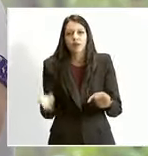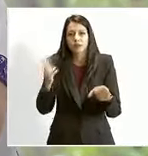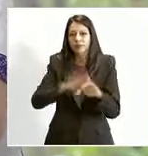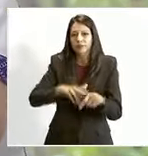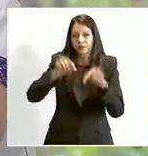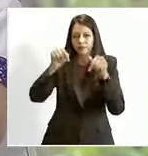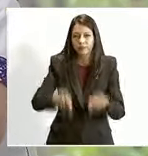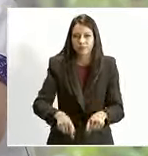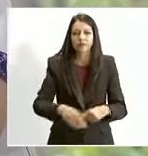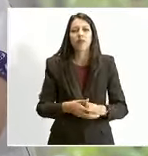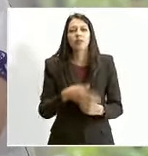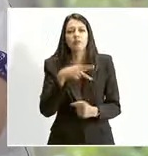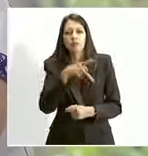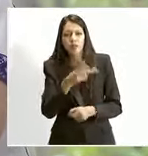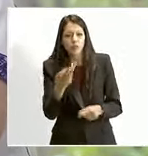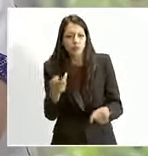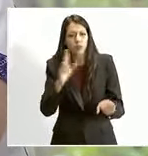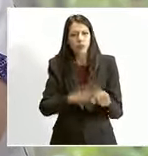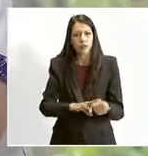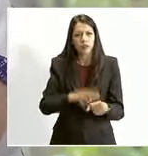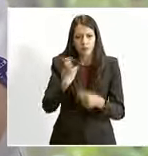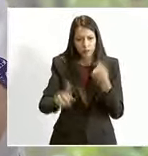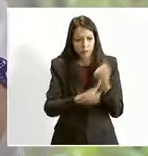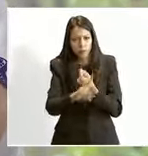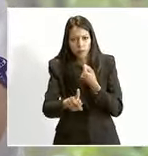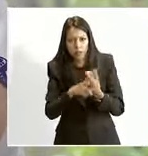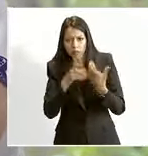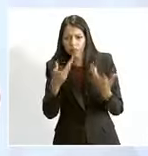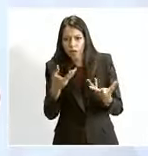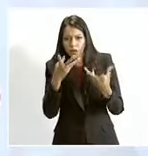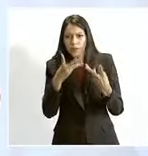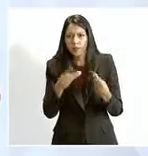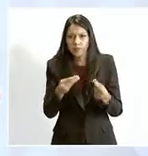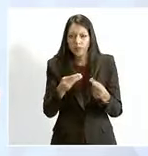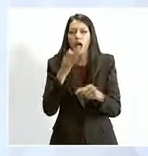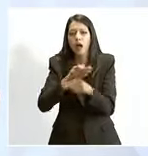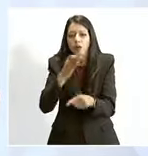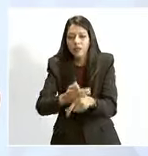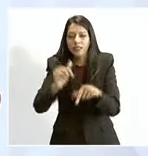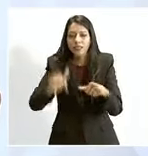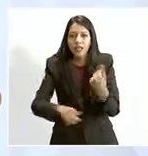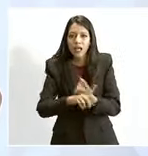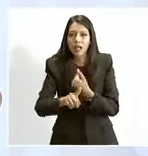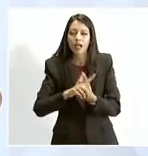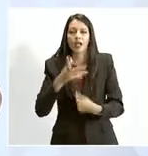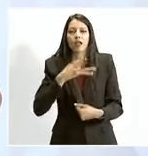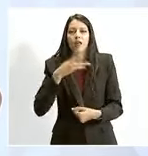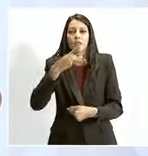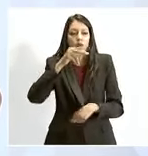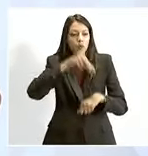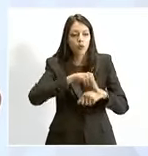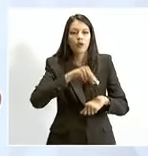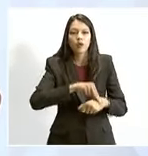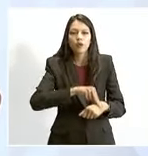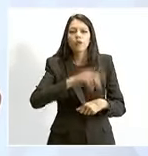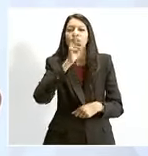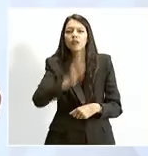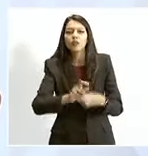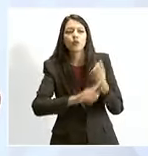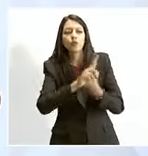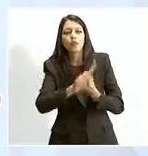pero la clínica nos va a resolver los problemas de ahora la escuela de Medicina va a resolver los problemas